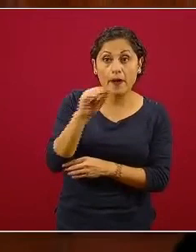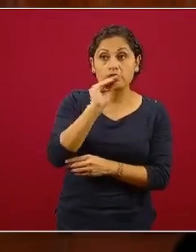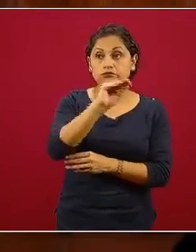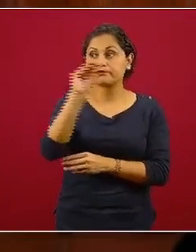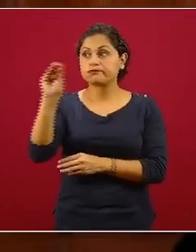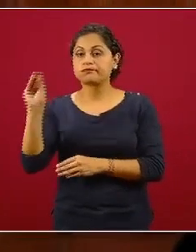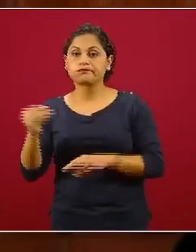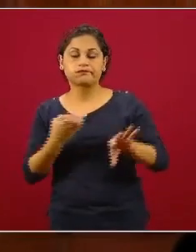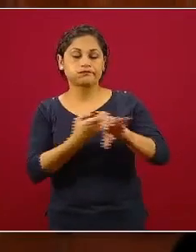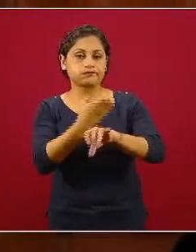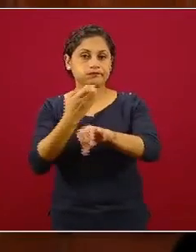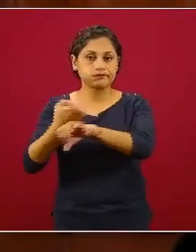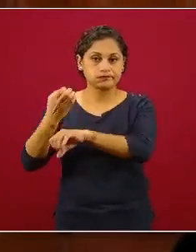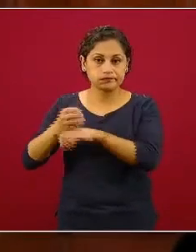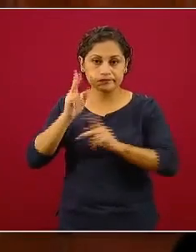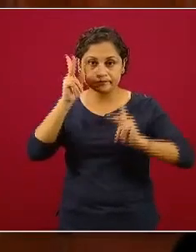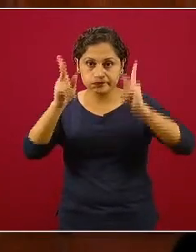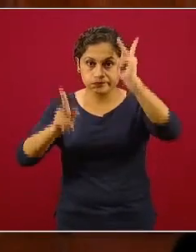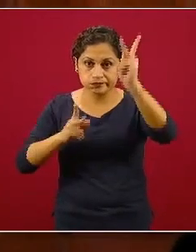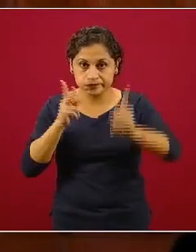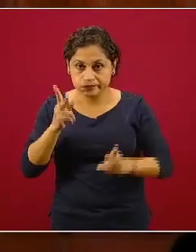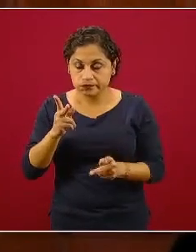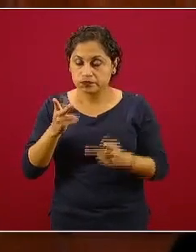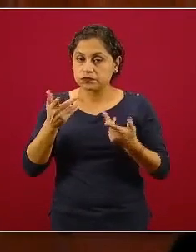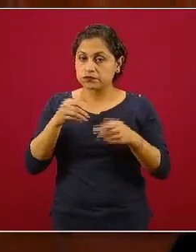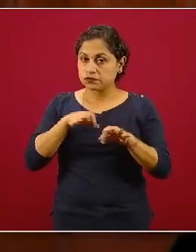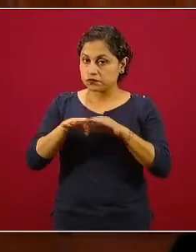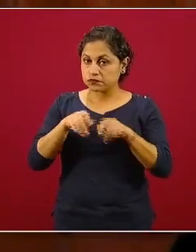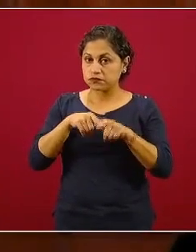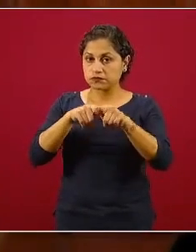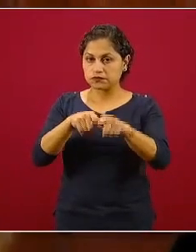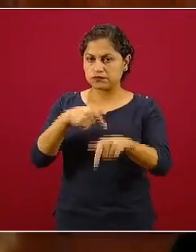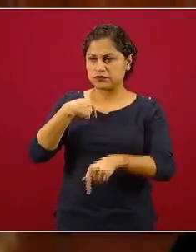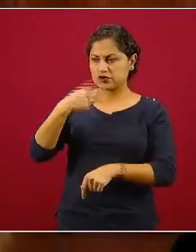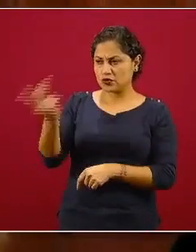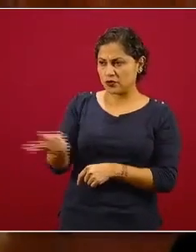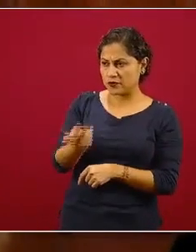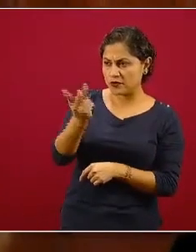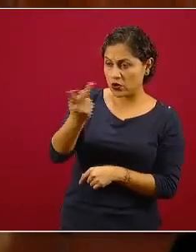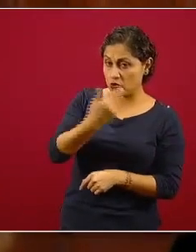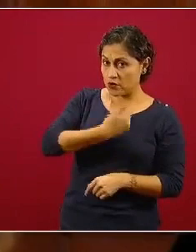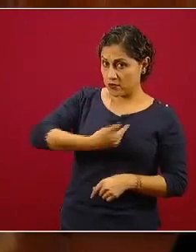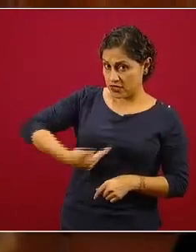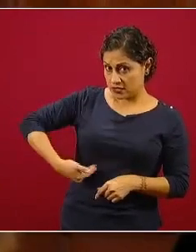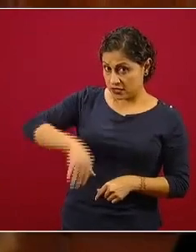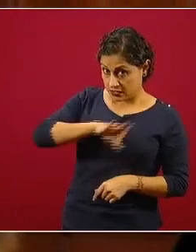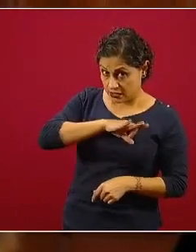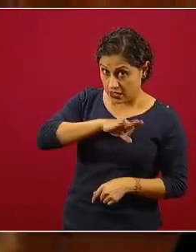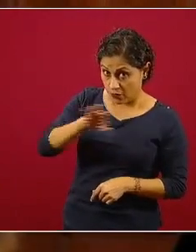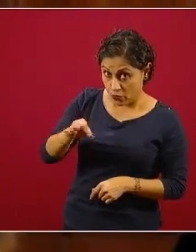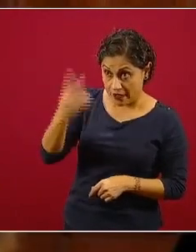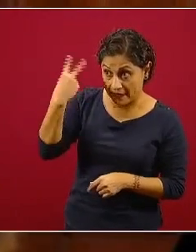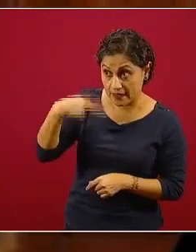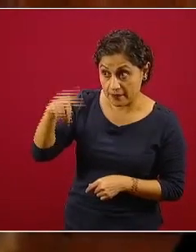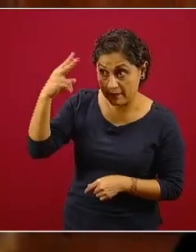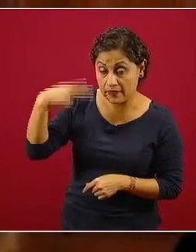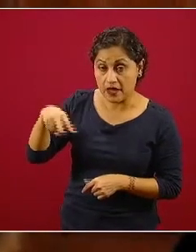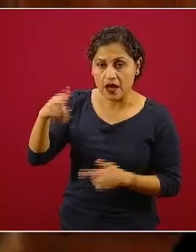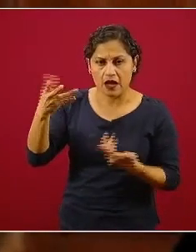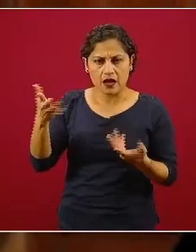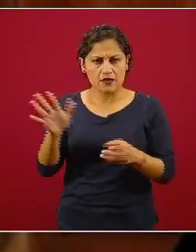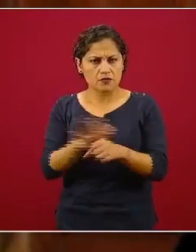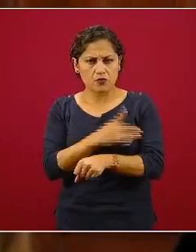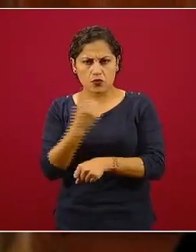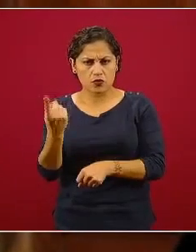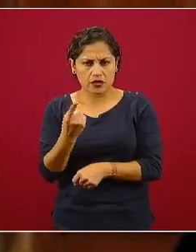La pregunta es, ¿está en condiciones el presidente de hacer este tipo de giras y por qué? ¿Y cuál sería la urgencia